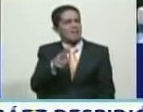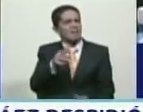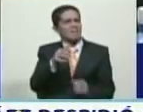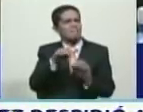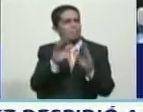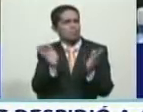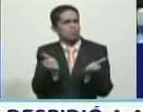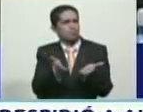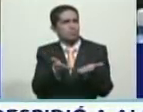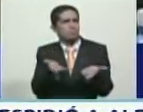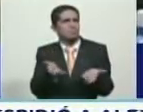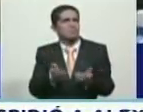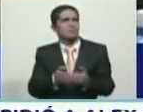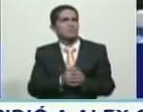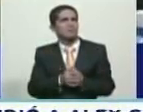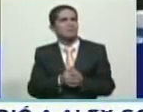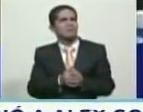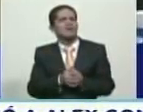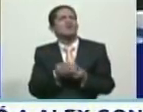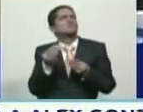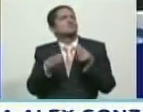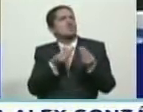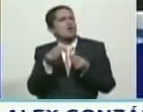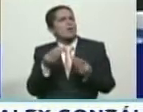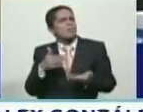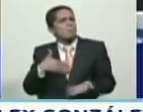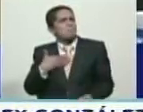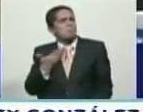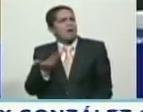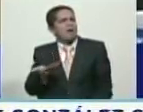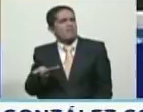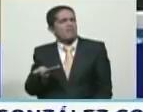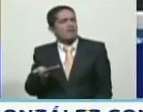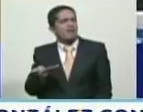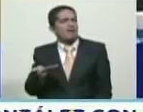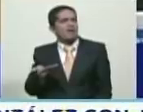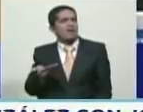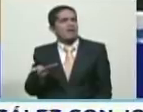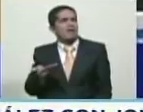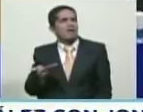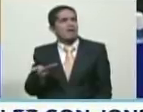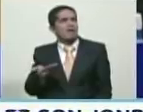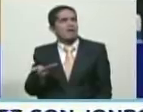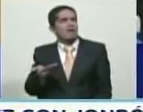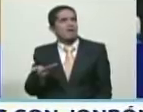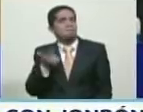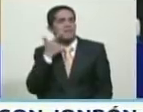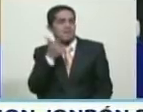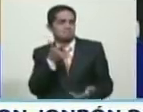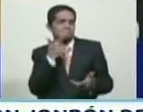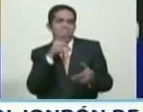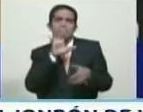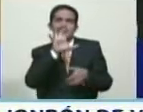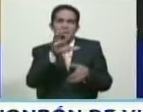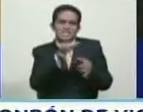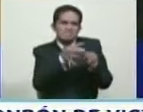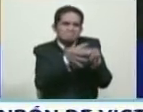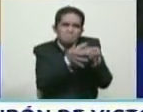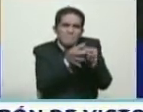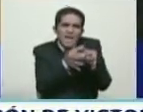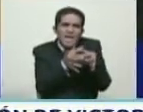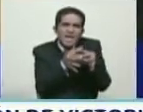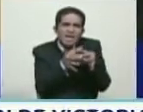How is it possible? ¿Cómo es posible? For a small country. Que un